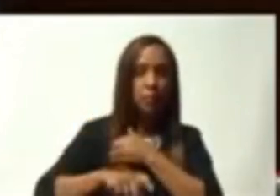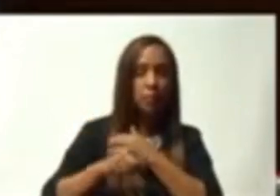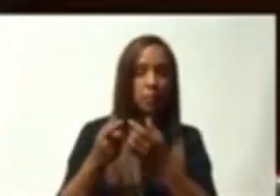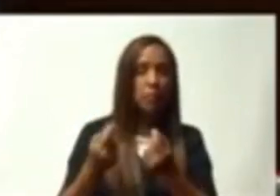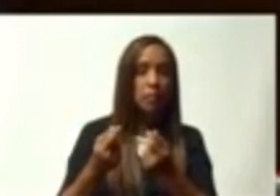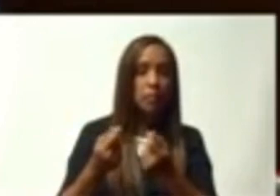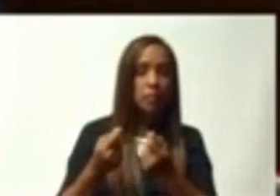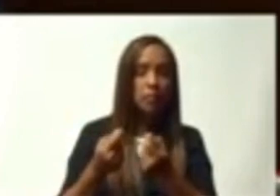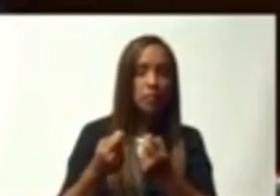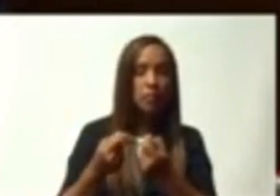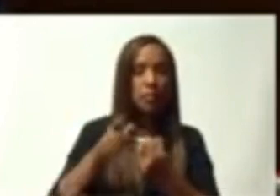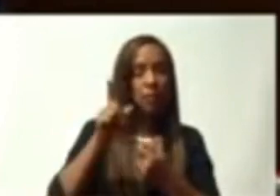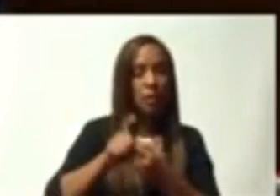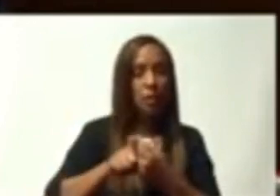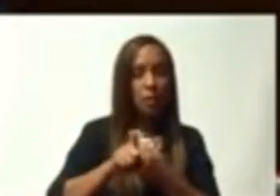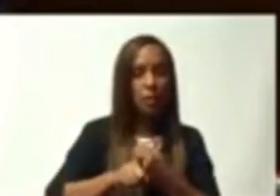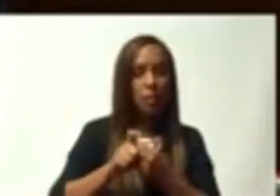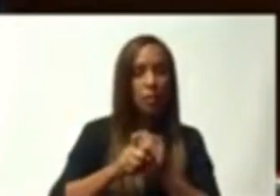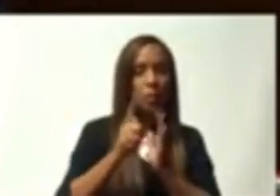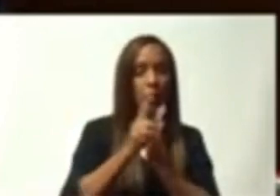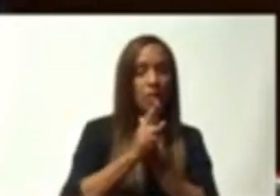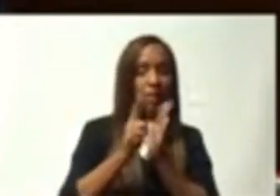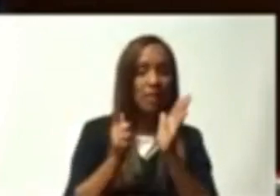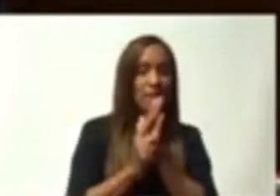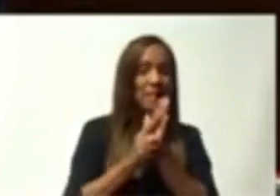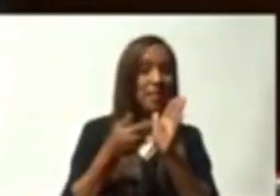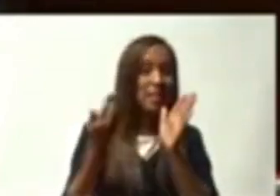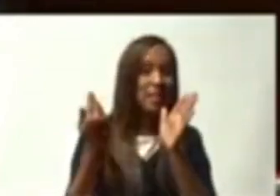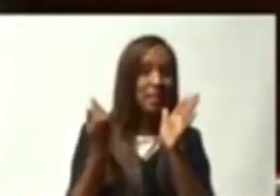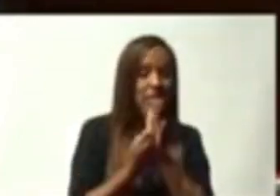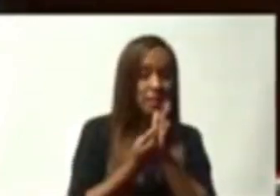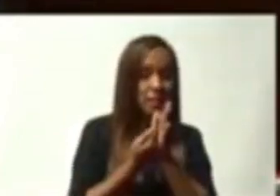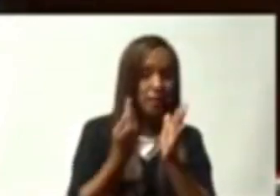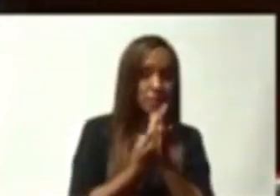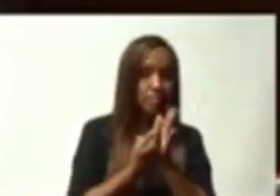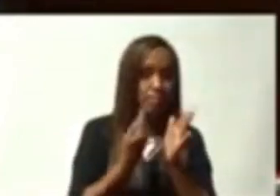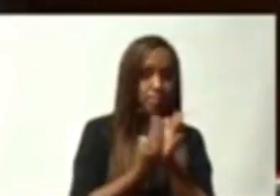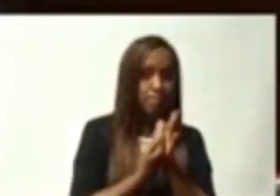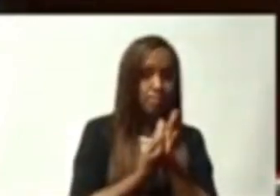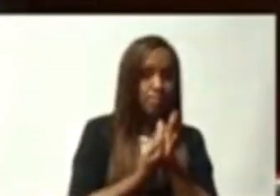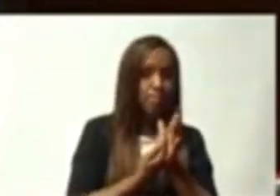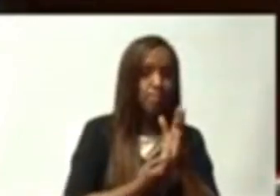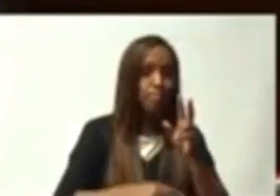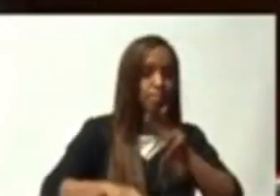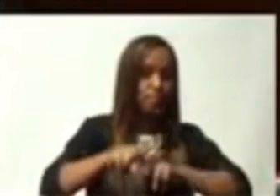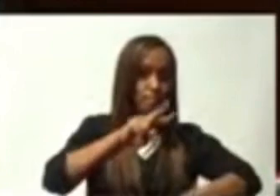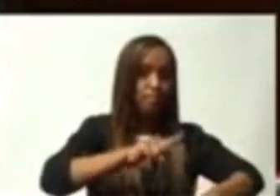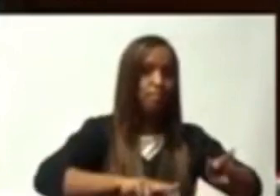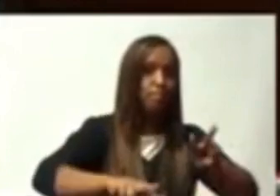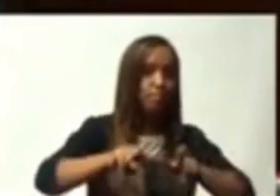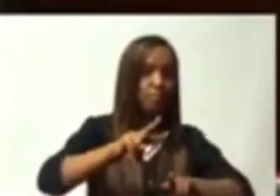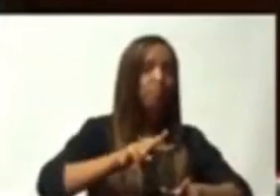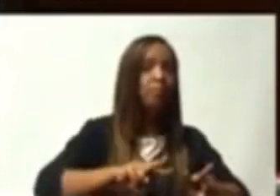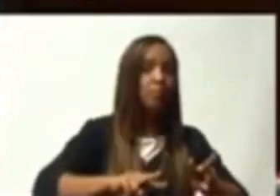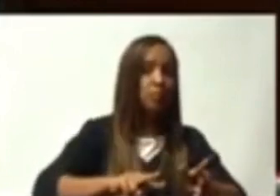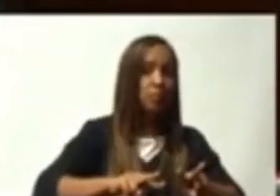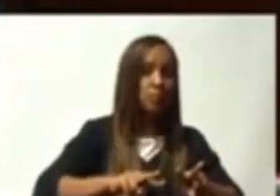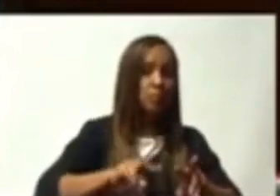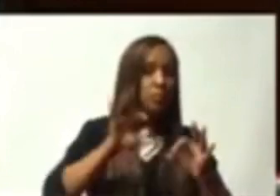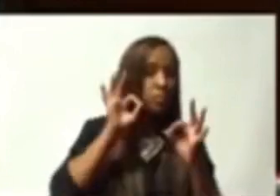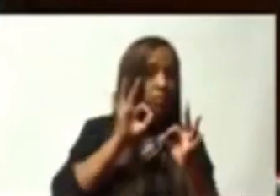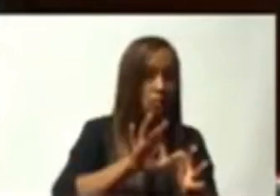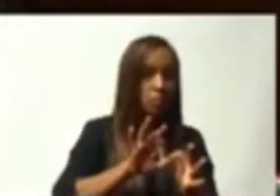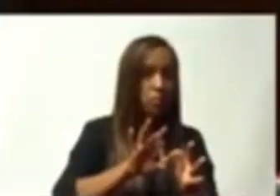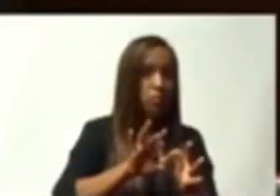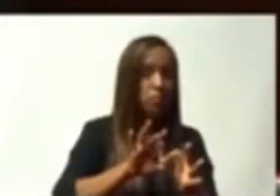Estamos fiscalizando esa ley. Y no sería coherente que nosotros